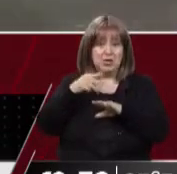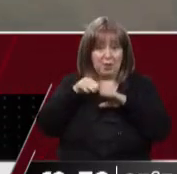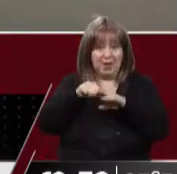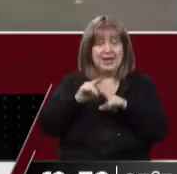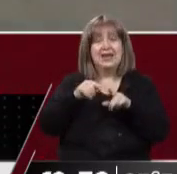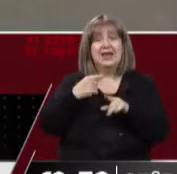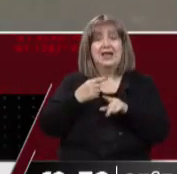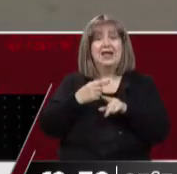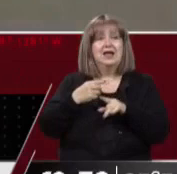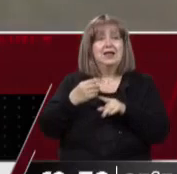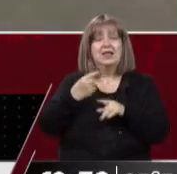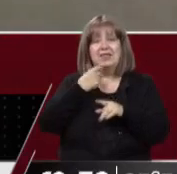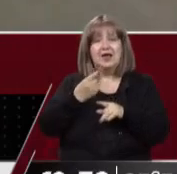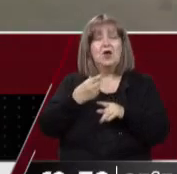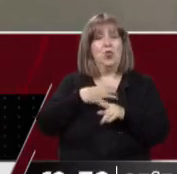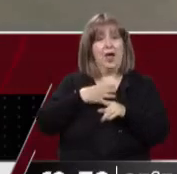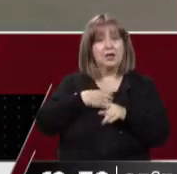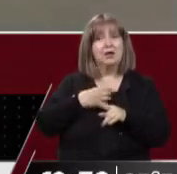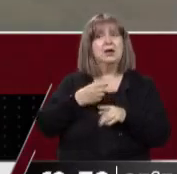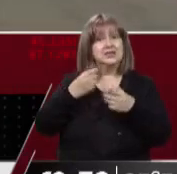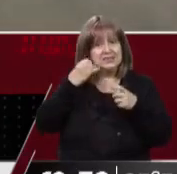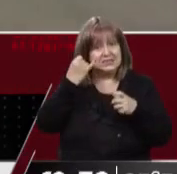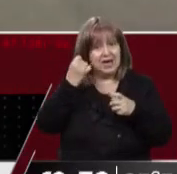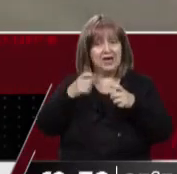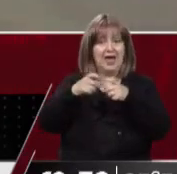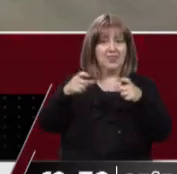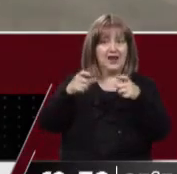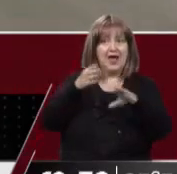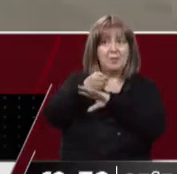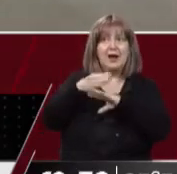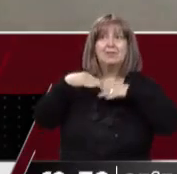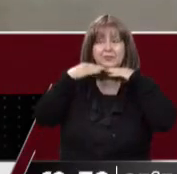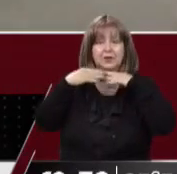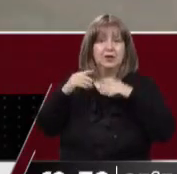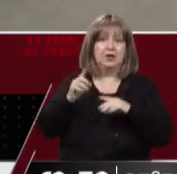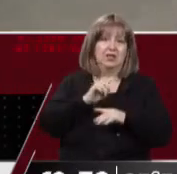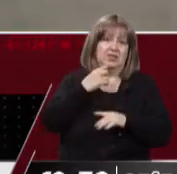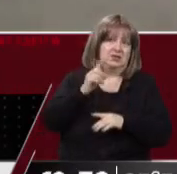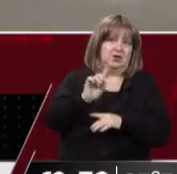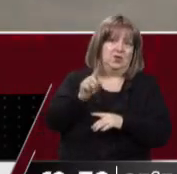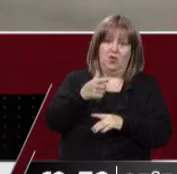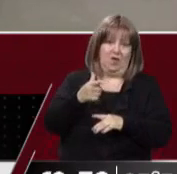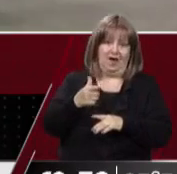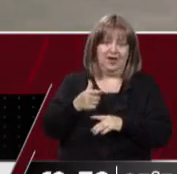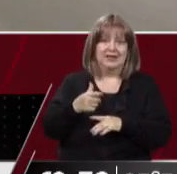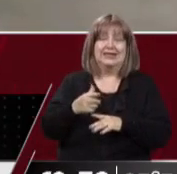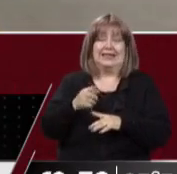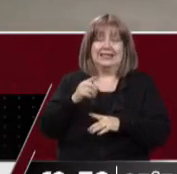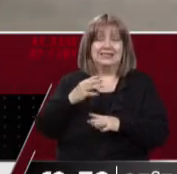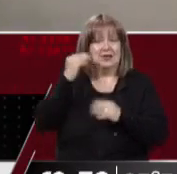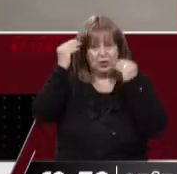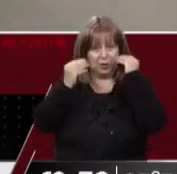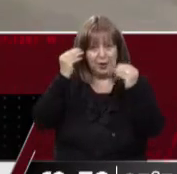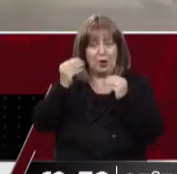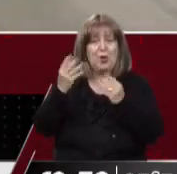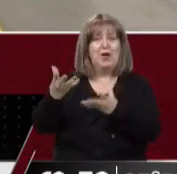shopping. Las vueltas, mirá lo que es la magia de todo esto. También le di atracción y un montón de cosas más que no puedo. Pero, bueno,